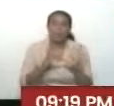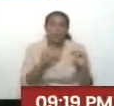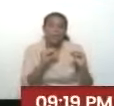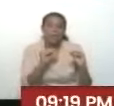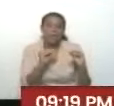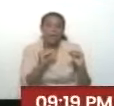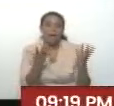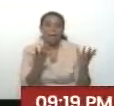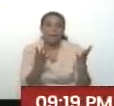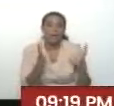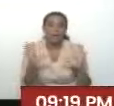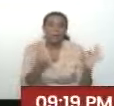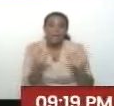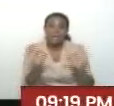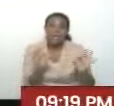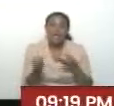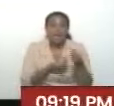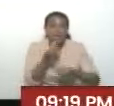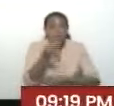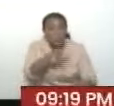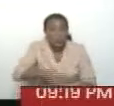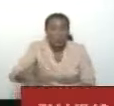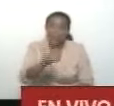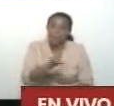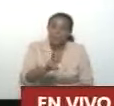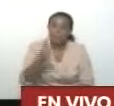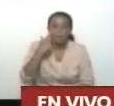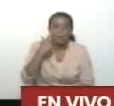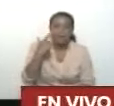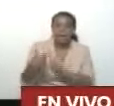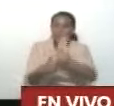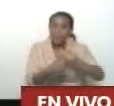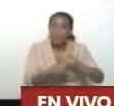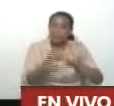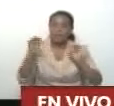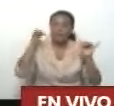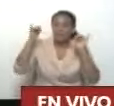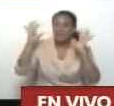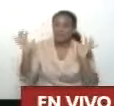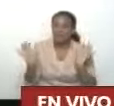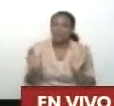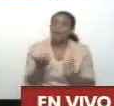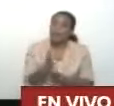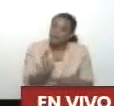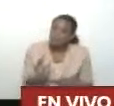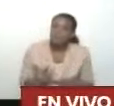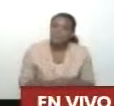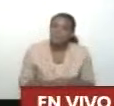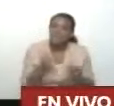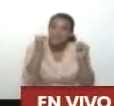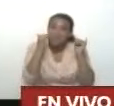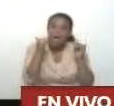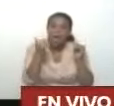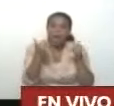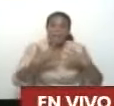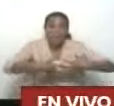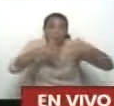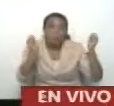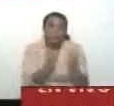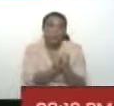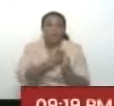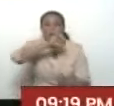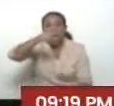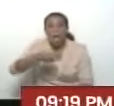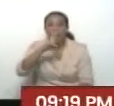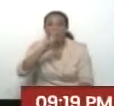Ñañez de que tenemos una gira pendiente que hay que hacer por el país y que hay que activar. Ñañez me decía que celebremos la batalla de